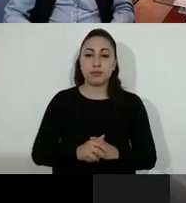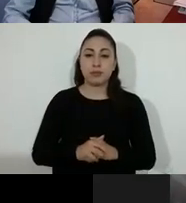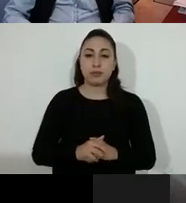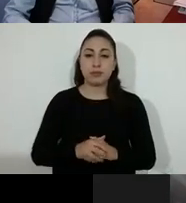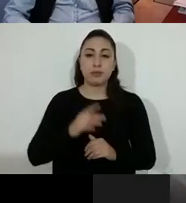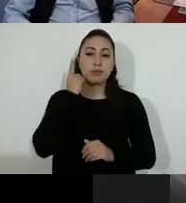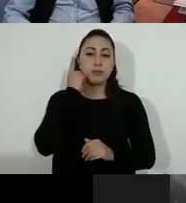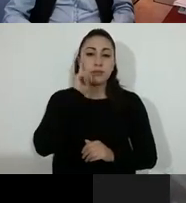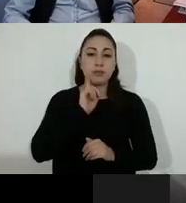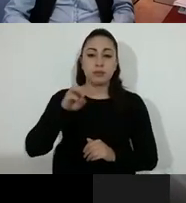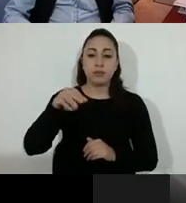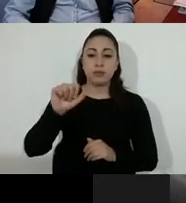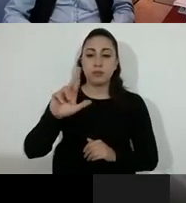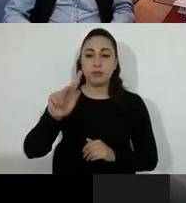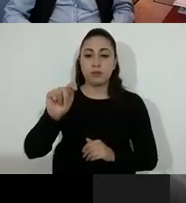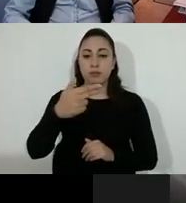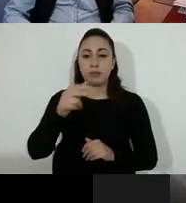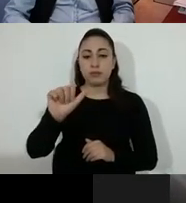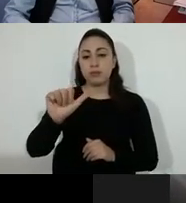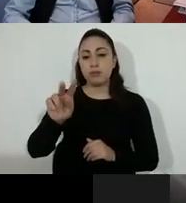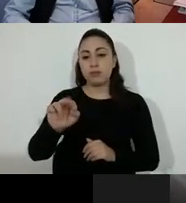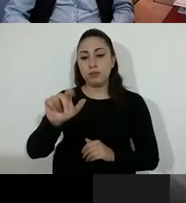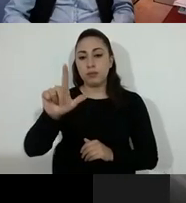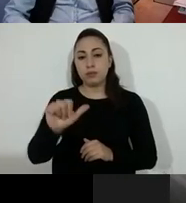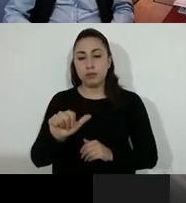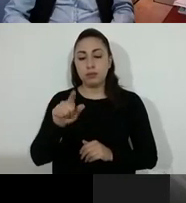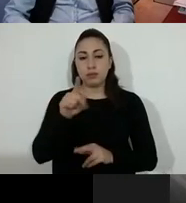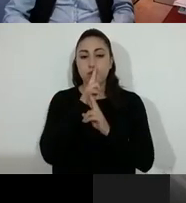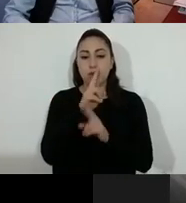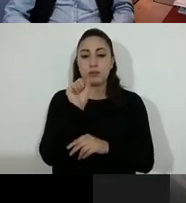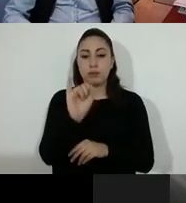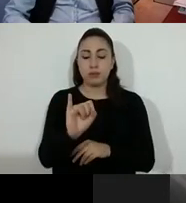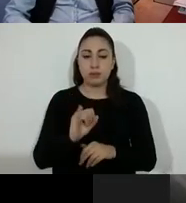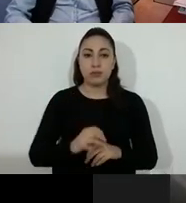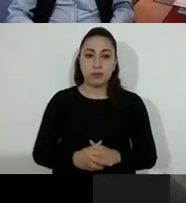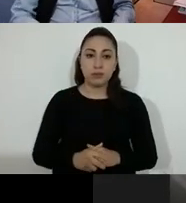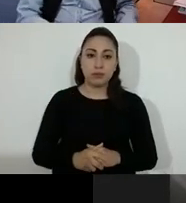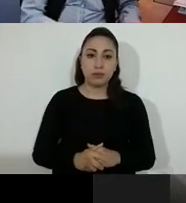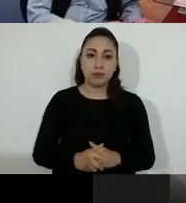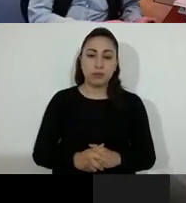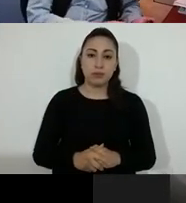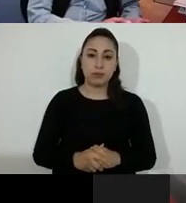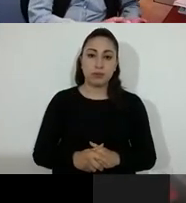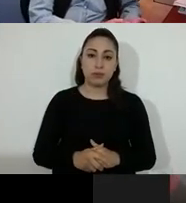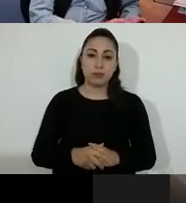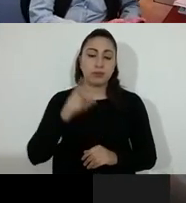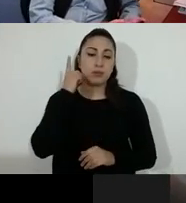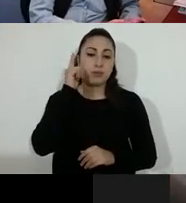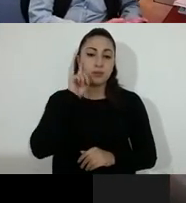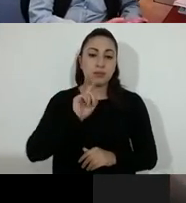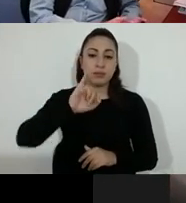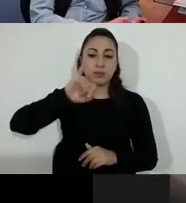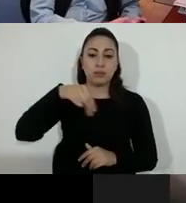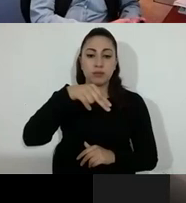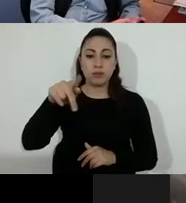Diputada Marta Soledad Ávila Ventura. A favor de obviar la lectura. Diputada Janet